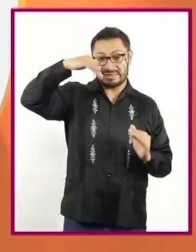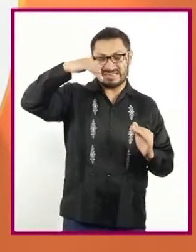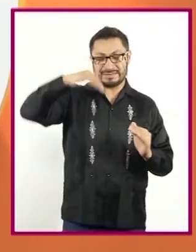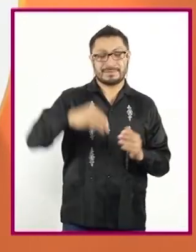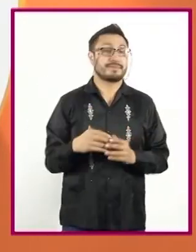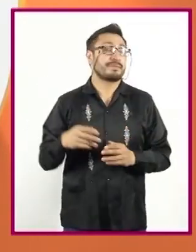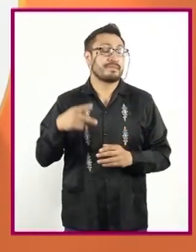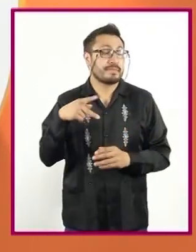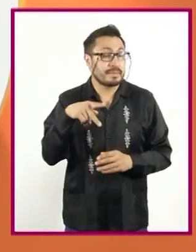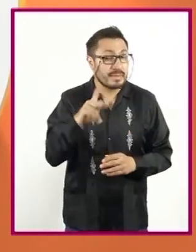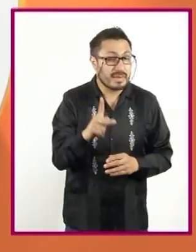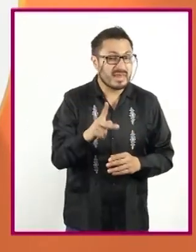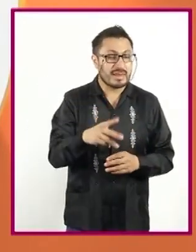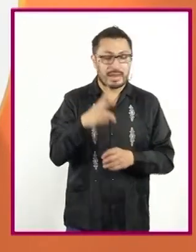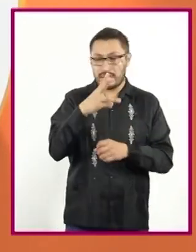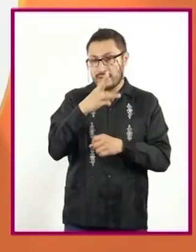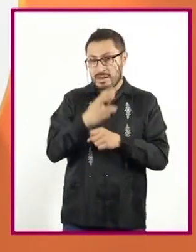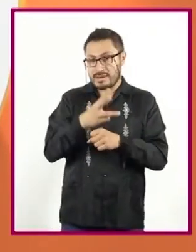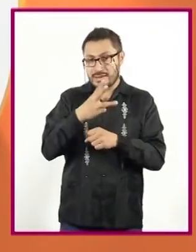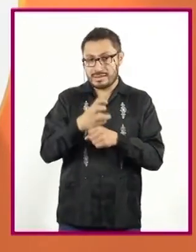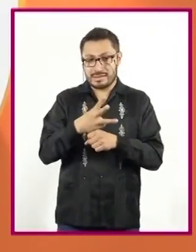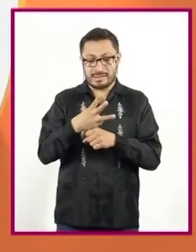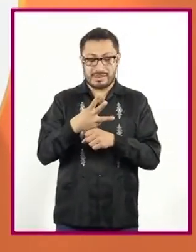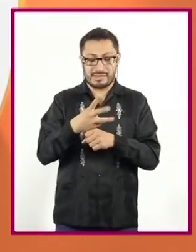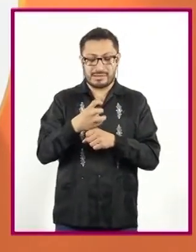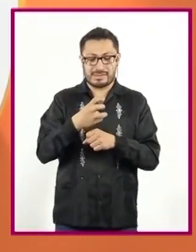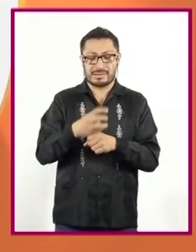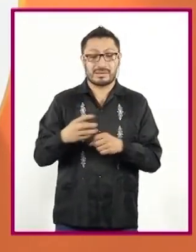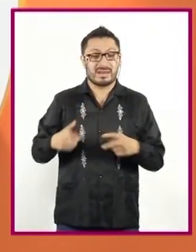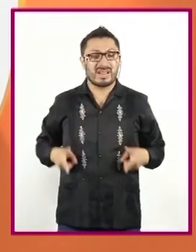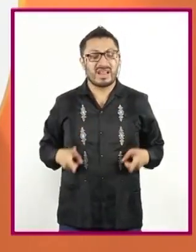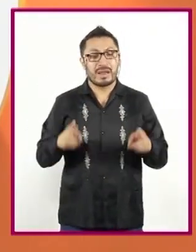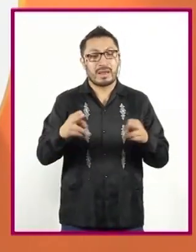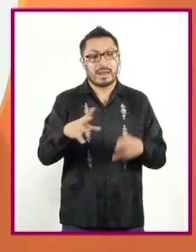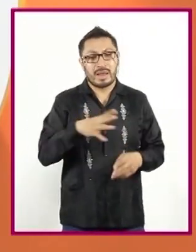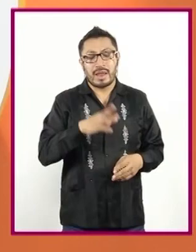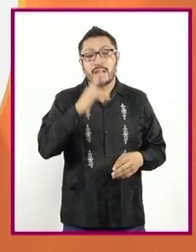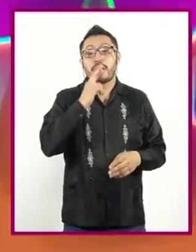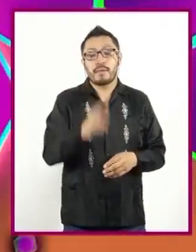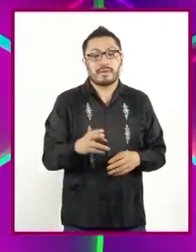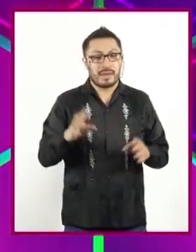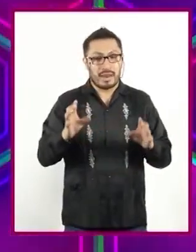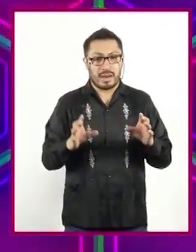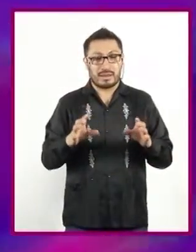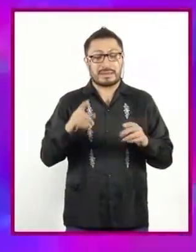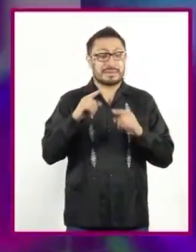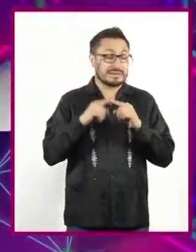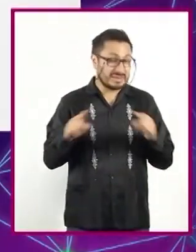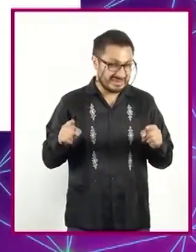Sin embargo, el tercer corte al cono da como resultado una curva muy distinta a las demás.